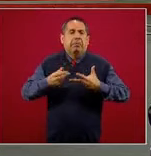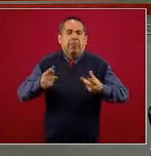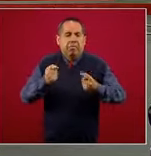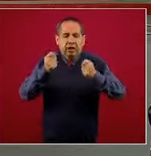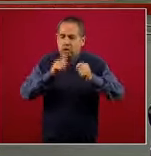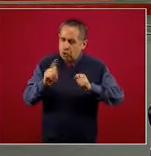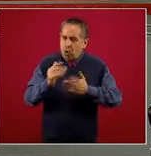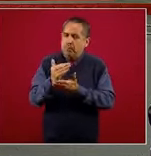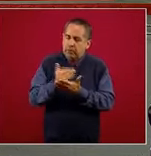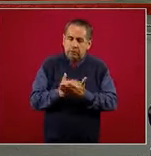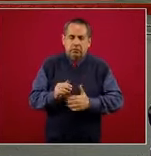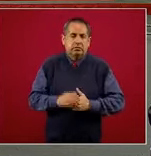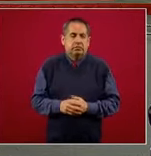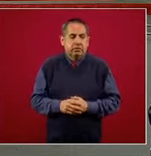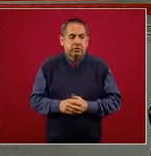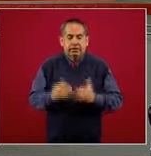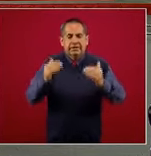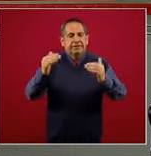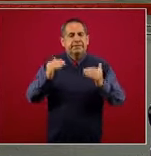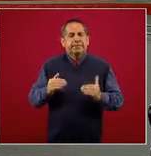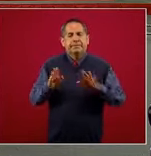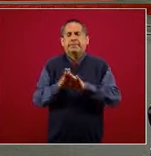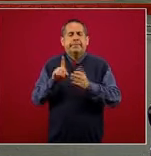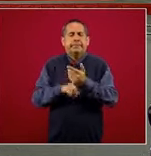transmisión. Veamos la siguiente diapositiva.